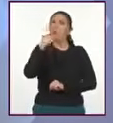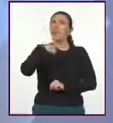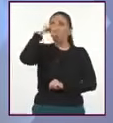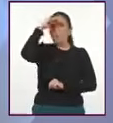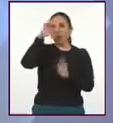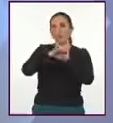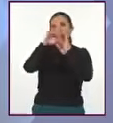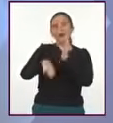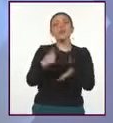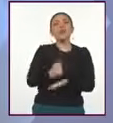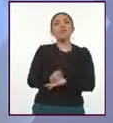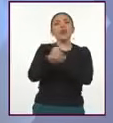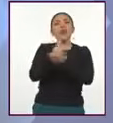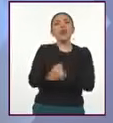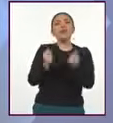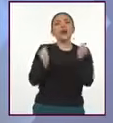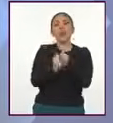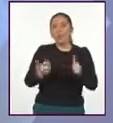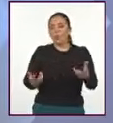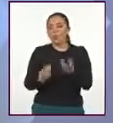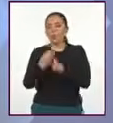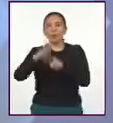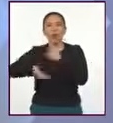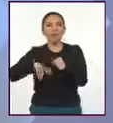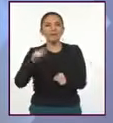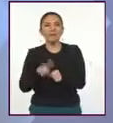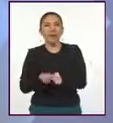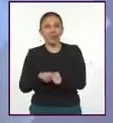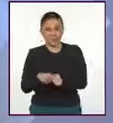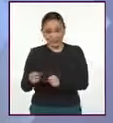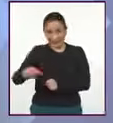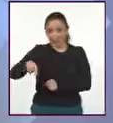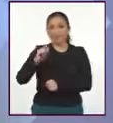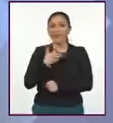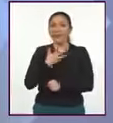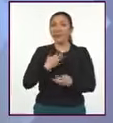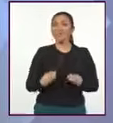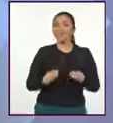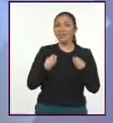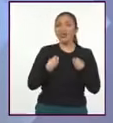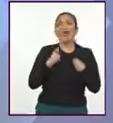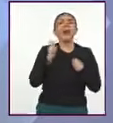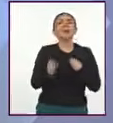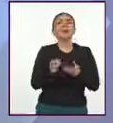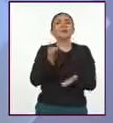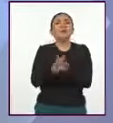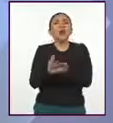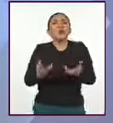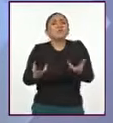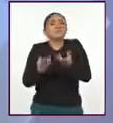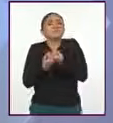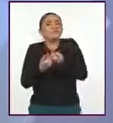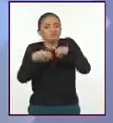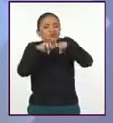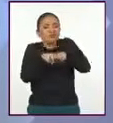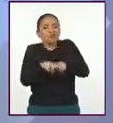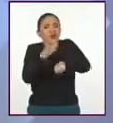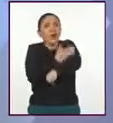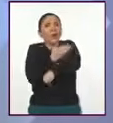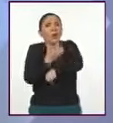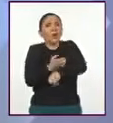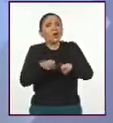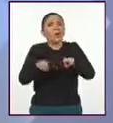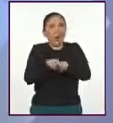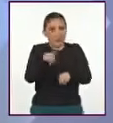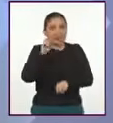con animales, por ejemplo, ¿no? Que al final pues son seres vivos que lo único que hacen es estar ahí contigo, y cuántos casos